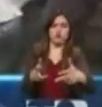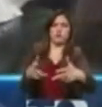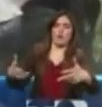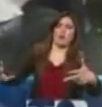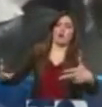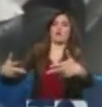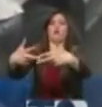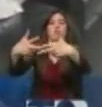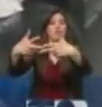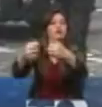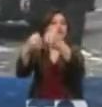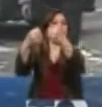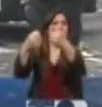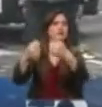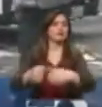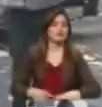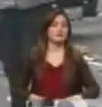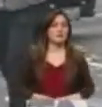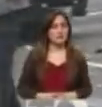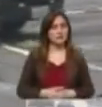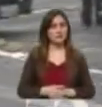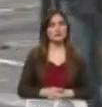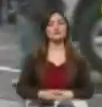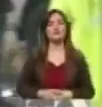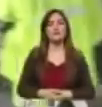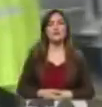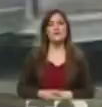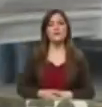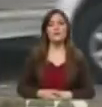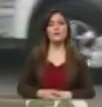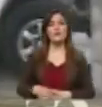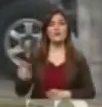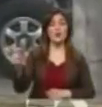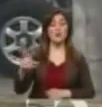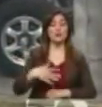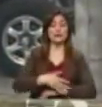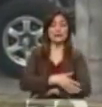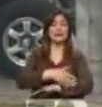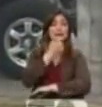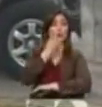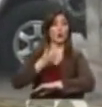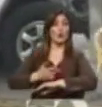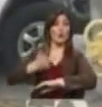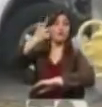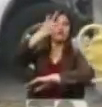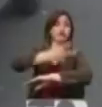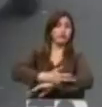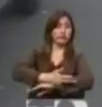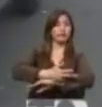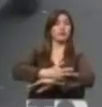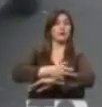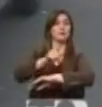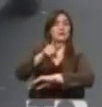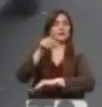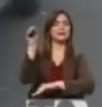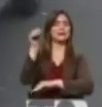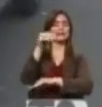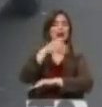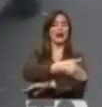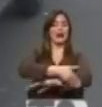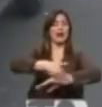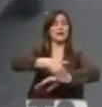camioneta avanza generándose el impacto. Producto del impacto, la camioneta quedó sobre la vereda y la ambulancia en medio de la